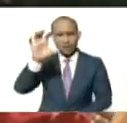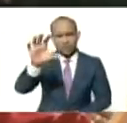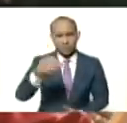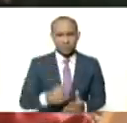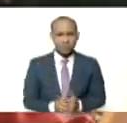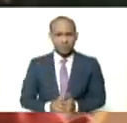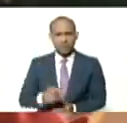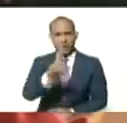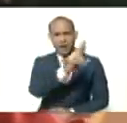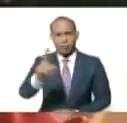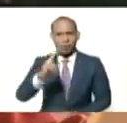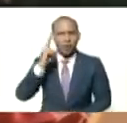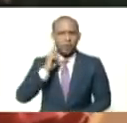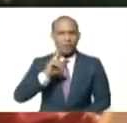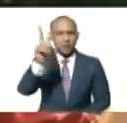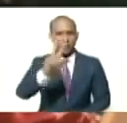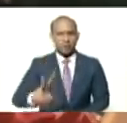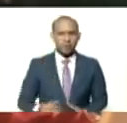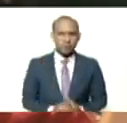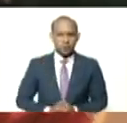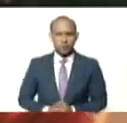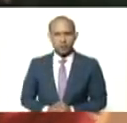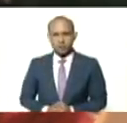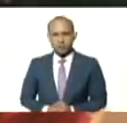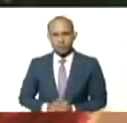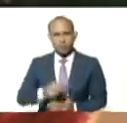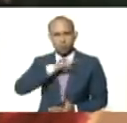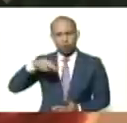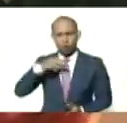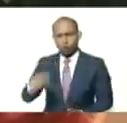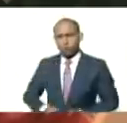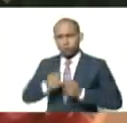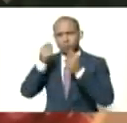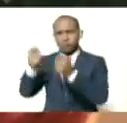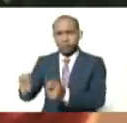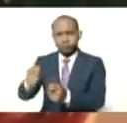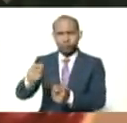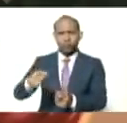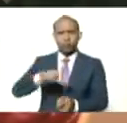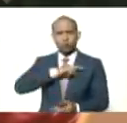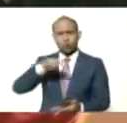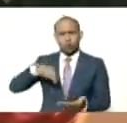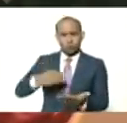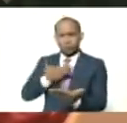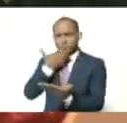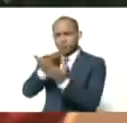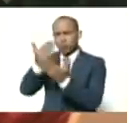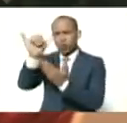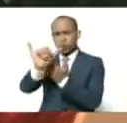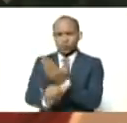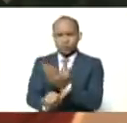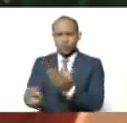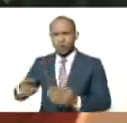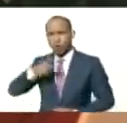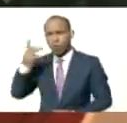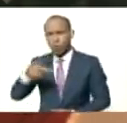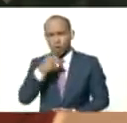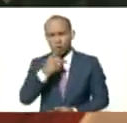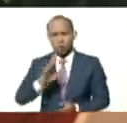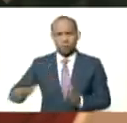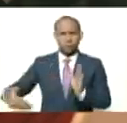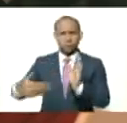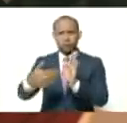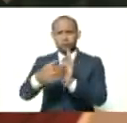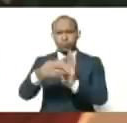la República Bolivariana de Venezuela, exponemos que nuestro proyecto político se constituye como una amenaza para el